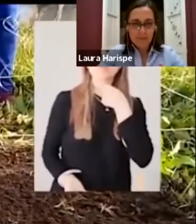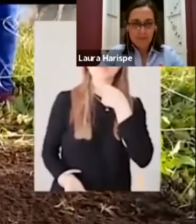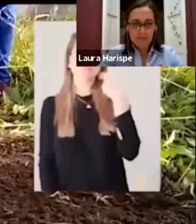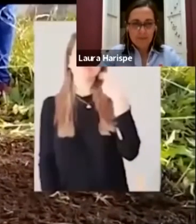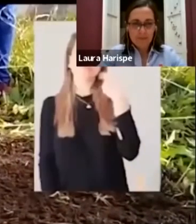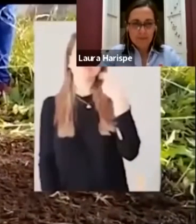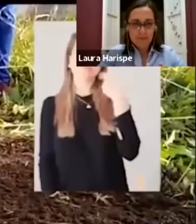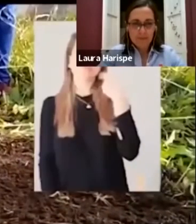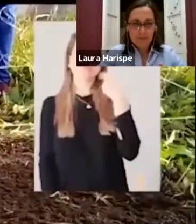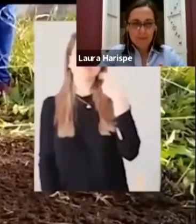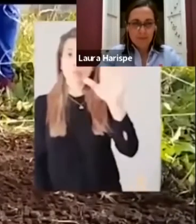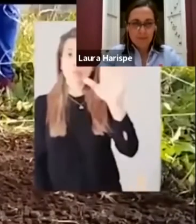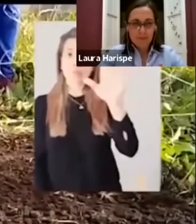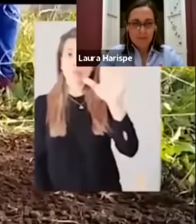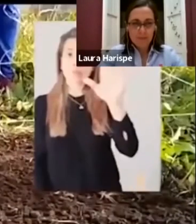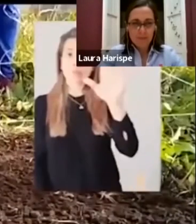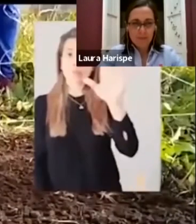centímetros aproximadamente.